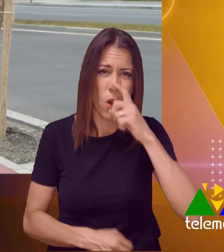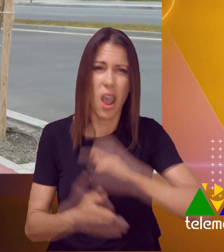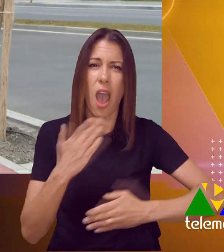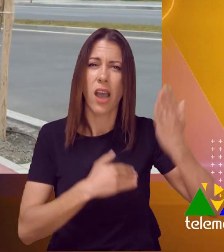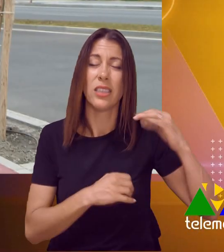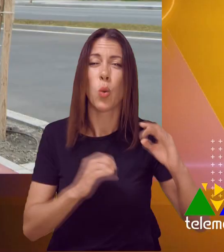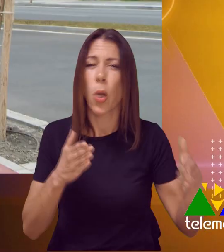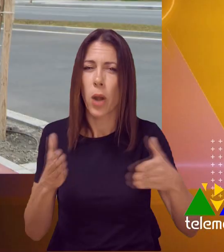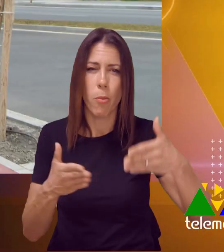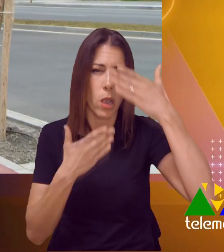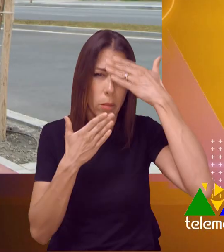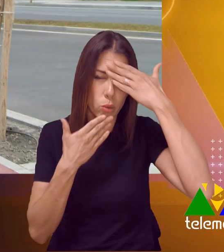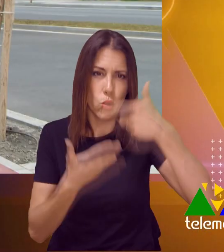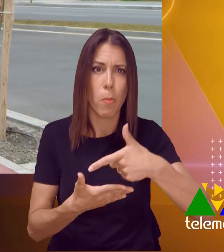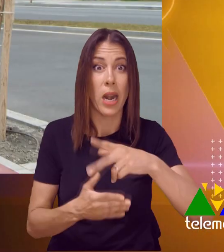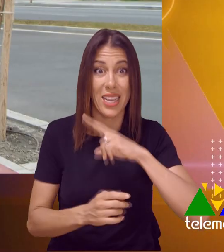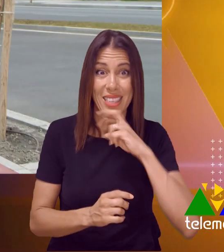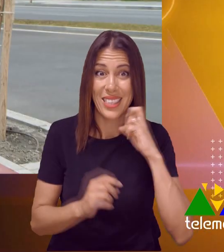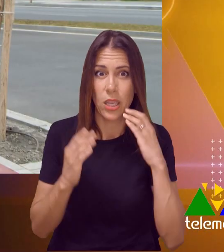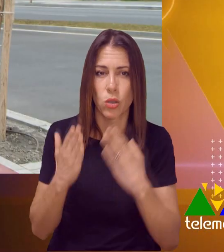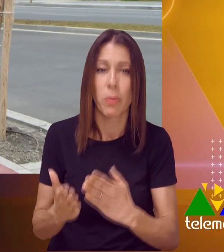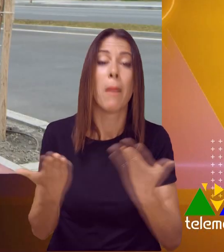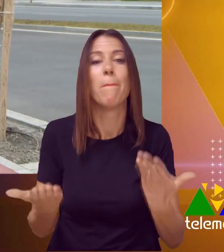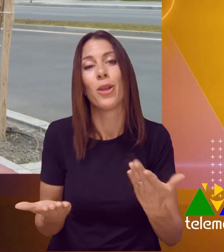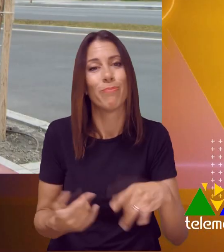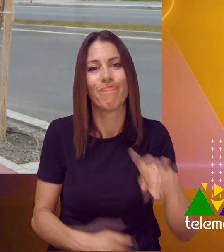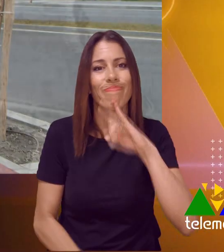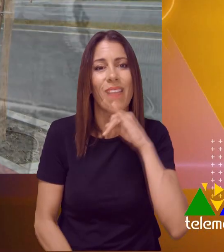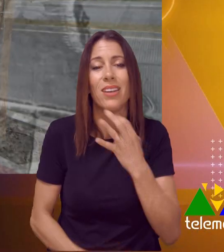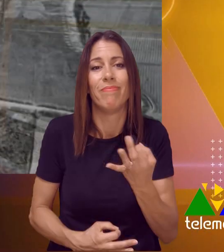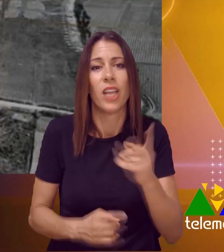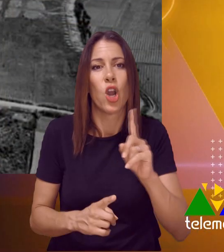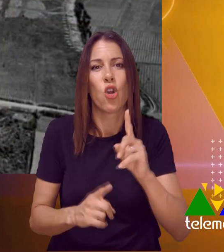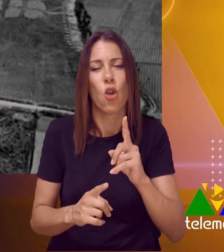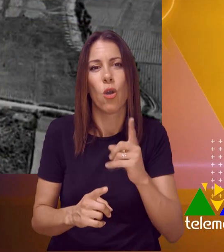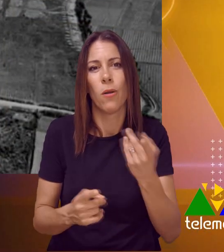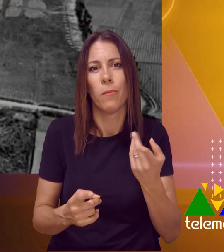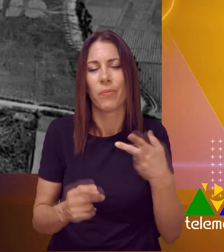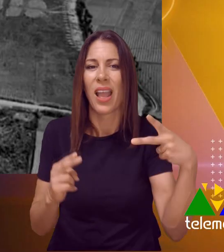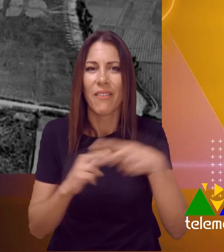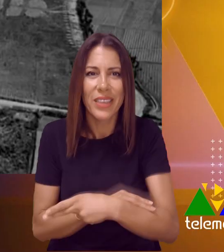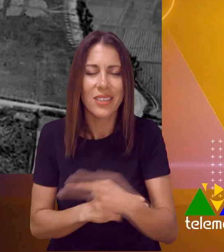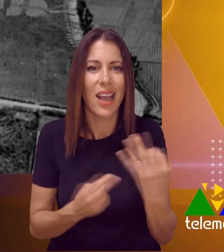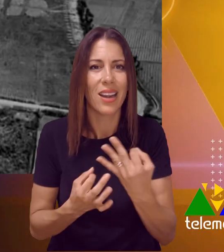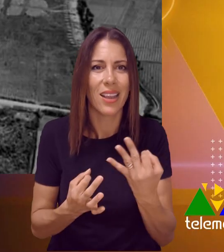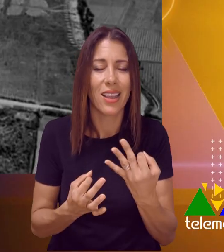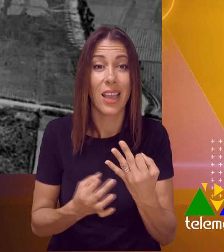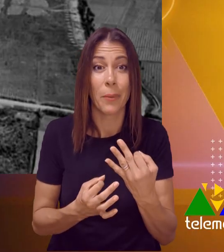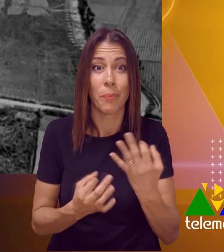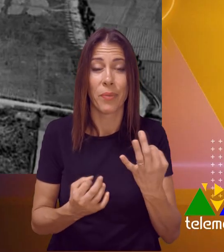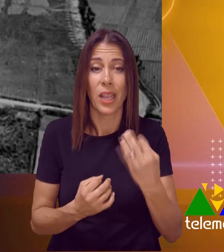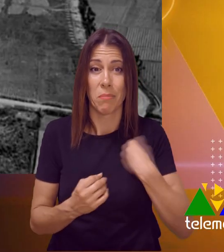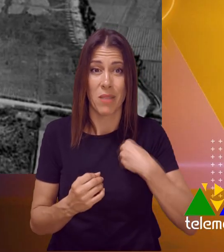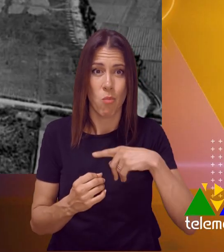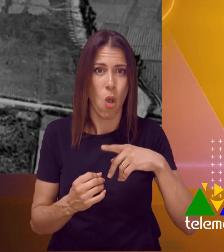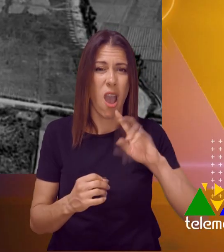musulmana y tal, que se conservaba. La mala sombra que no supieron no supieron evitar que la filosera